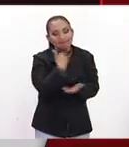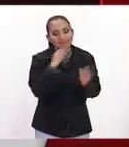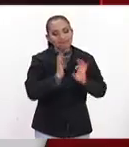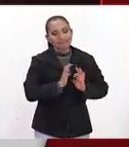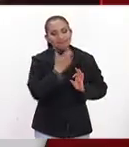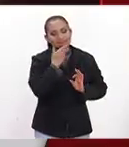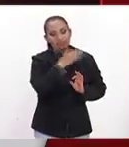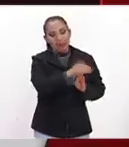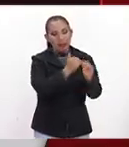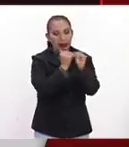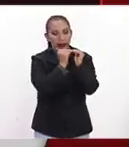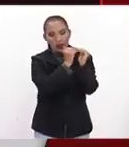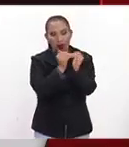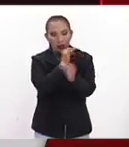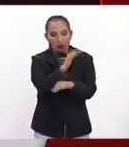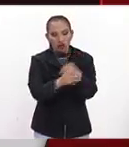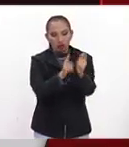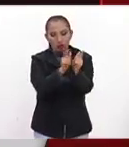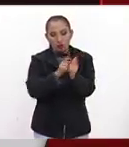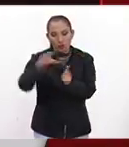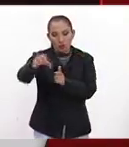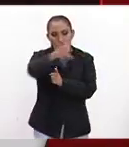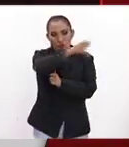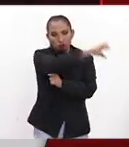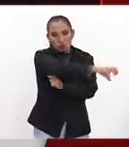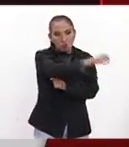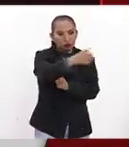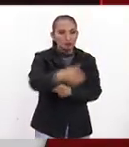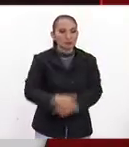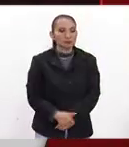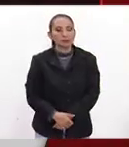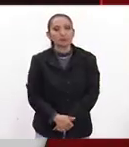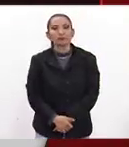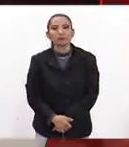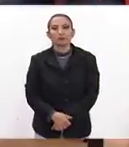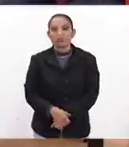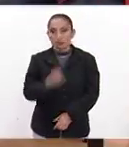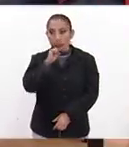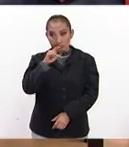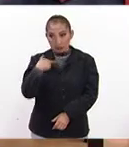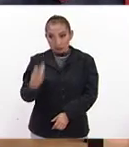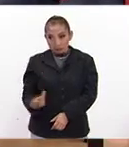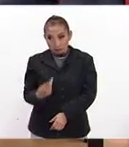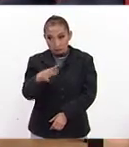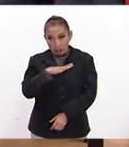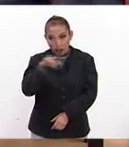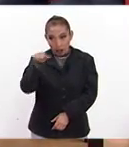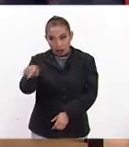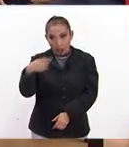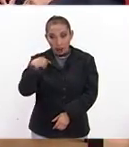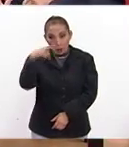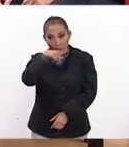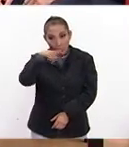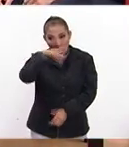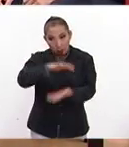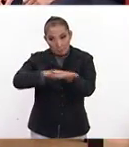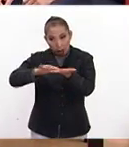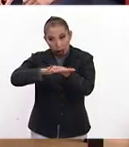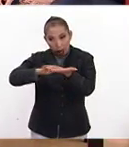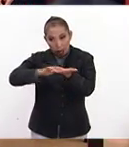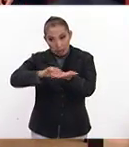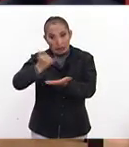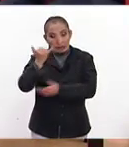estabilidad de la equidad entre todos los grupos que se encuentran subrepresentados. Va a estar contemplado también el lenguaje braille